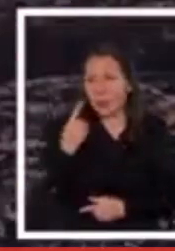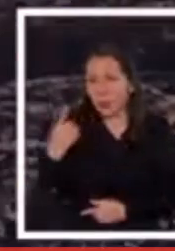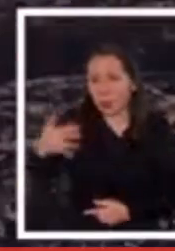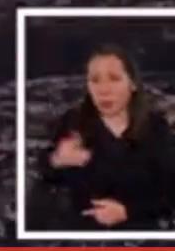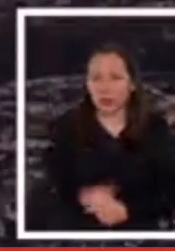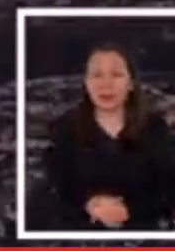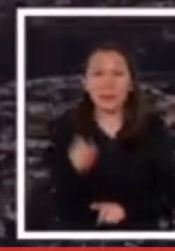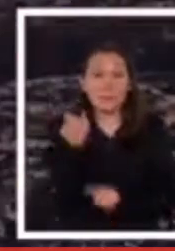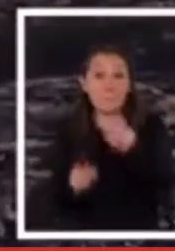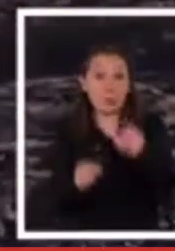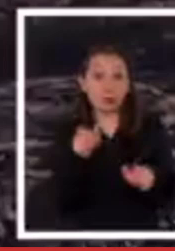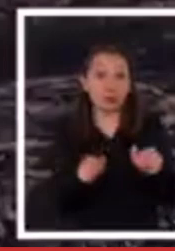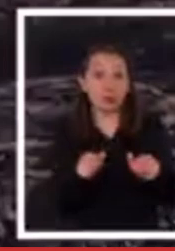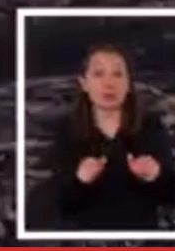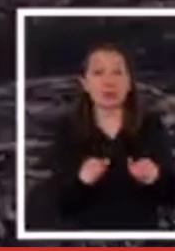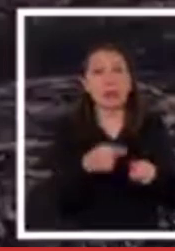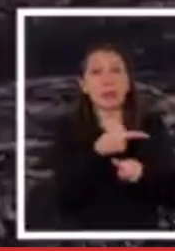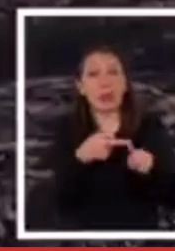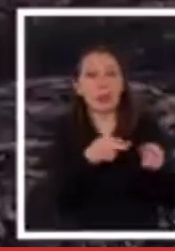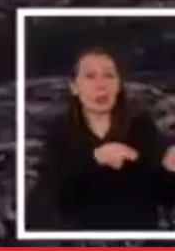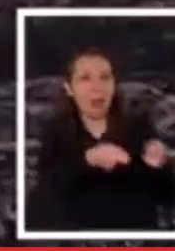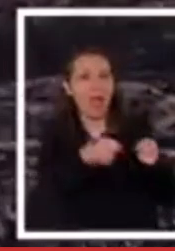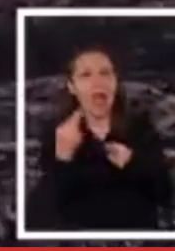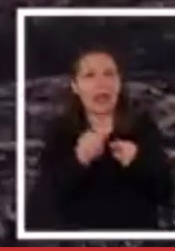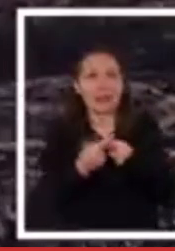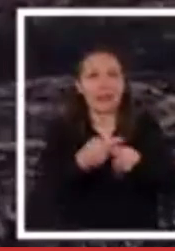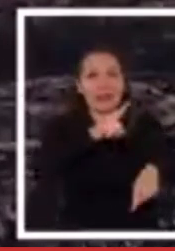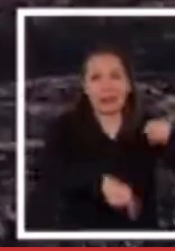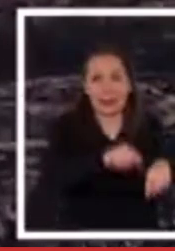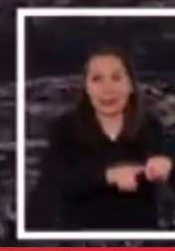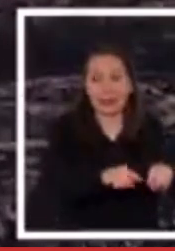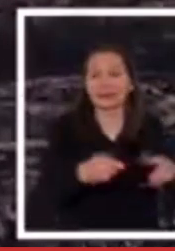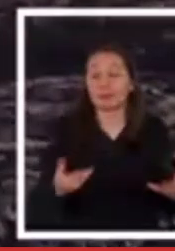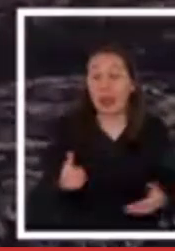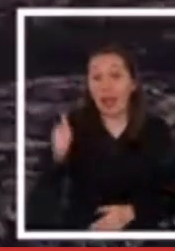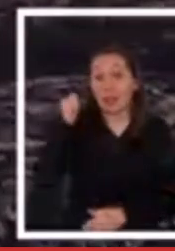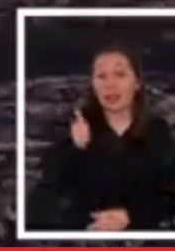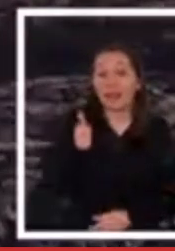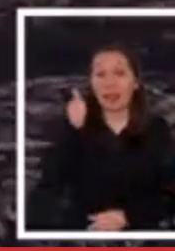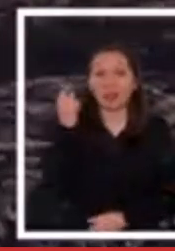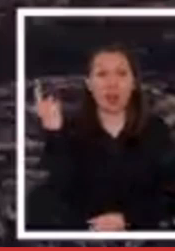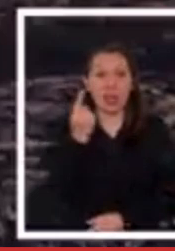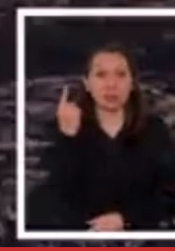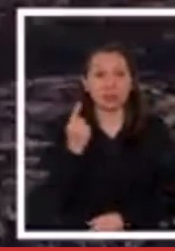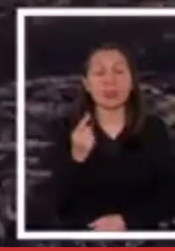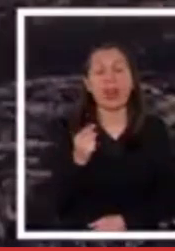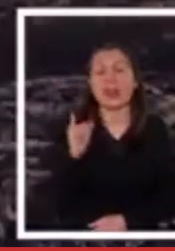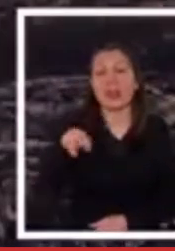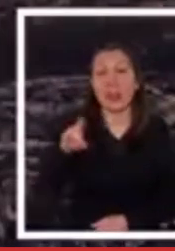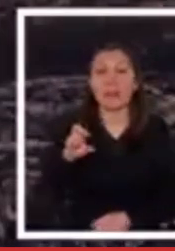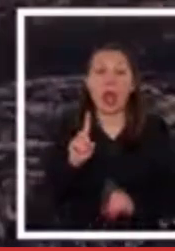importante personas que son medieron arrendatario ayer con el director nacional de indap en sal si puede